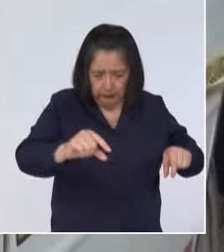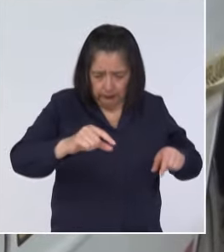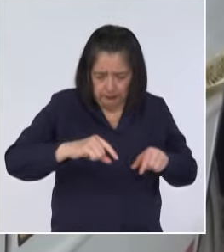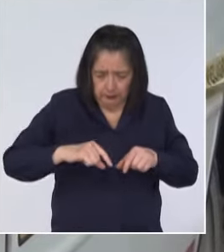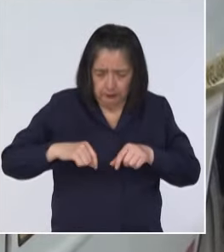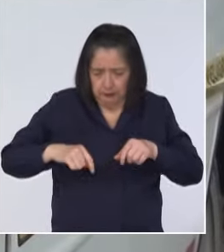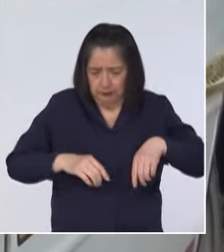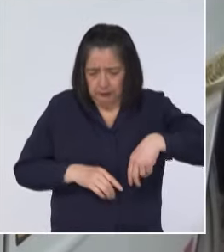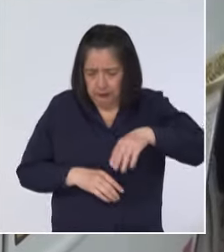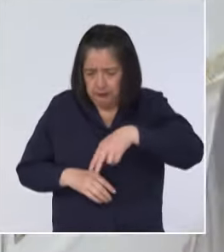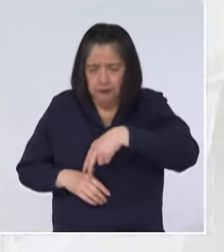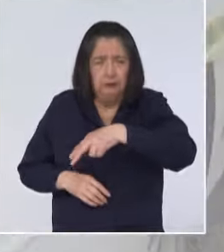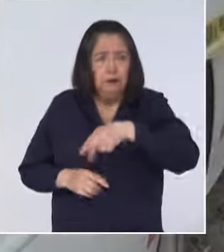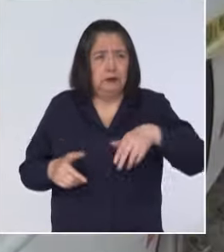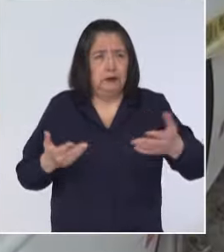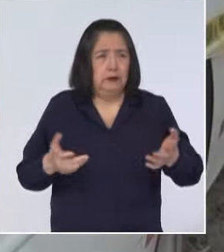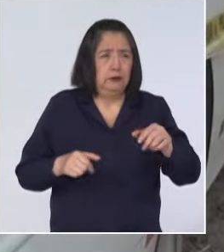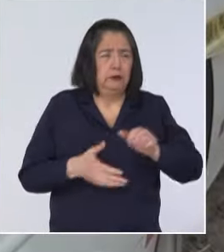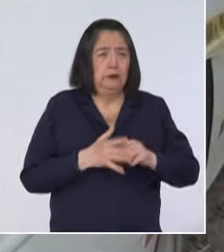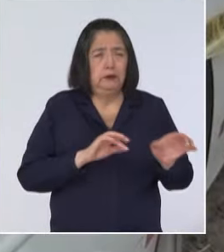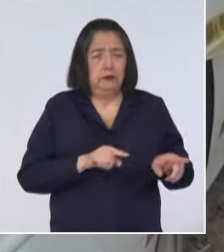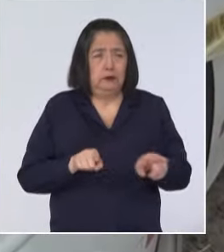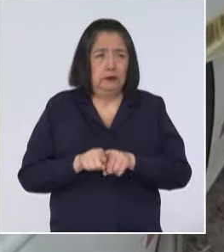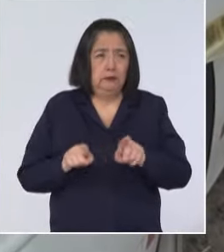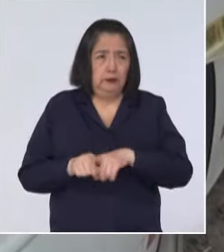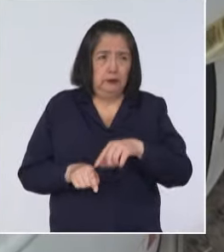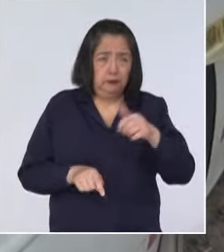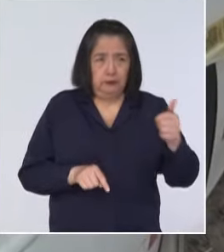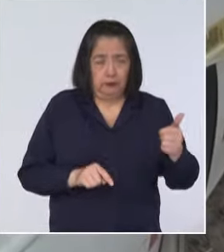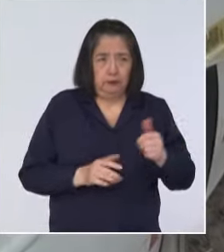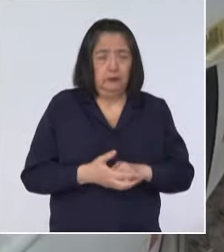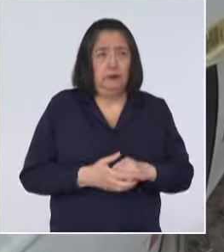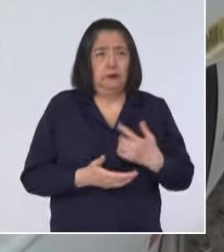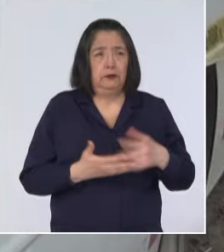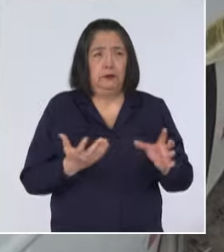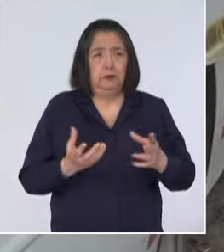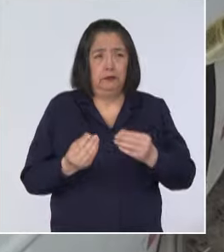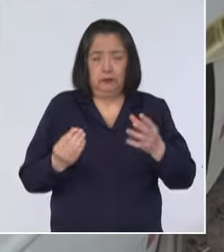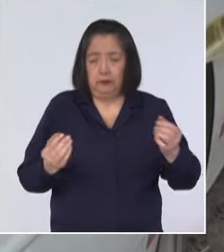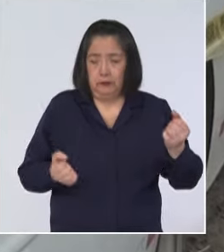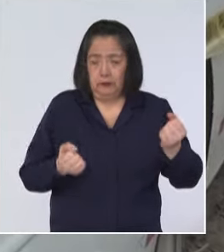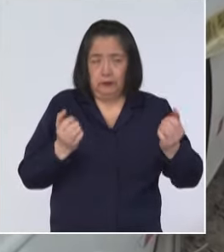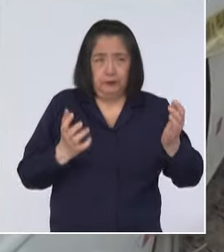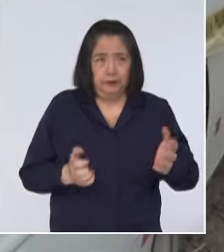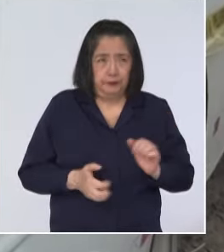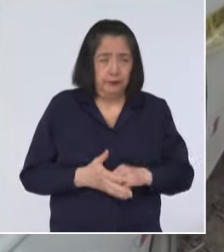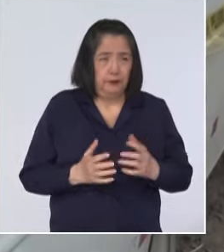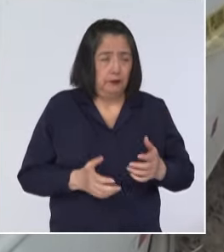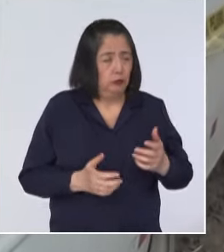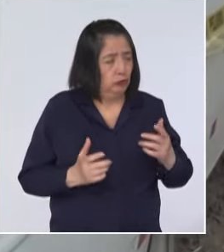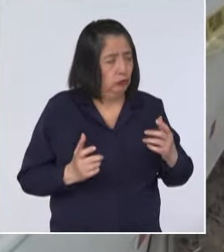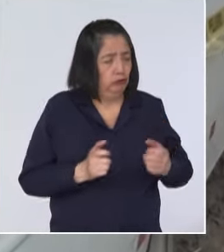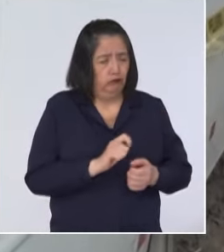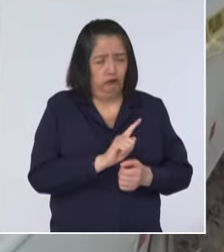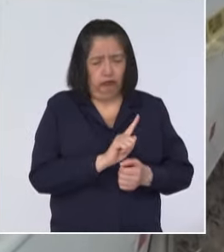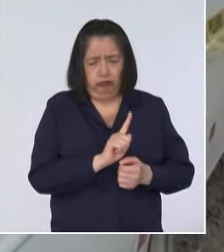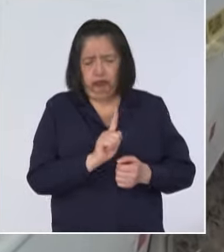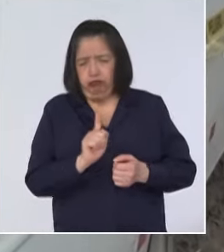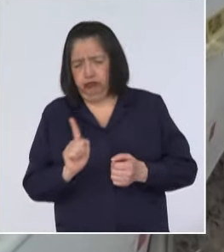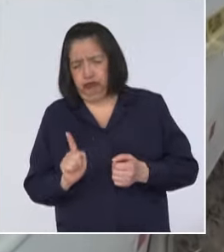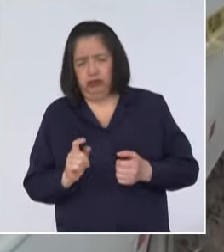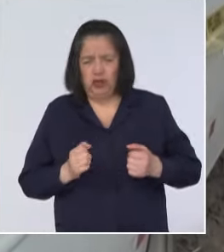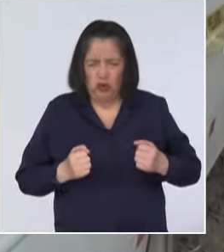que nos corresponde. Por otro lado, también otro factor que es muchos conductores vienen a toda velocidad, no respetan